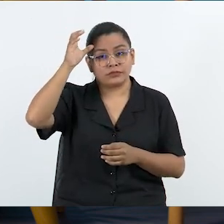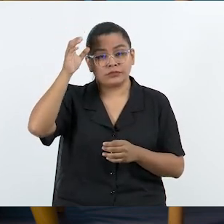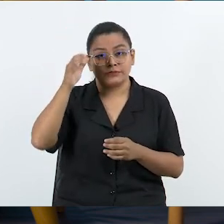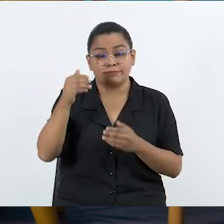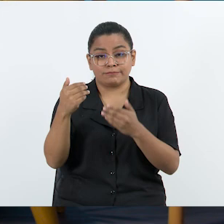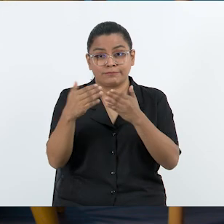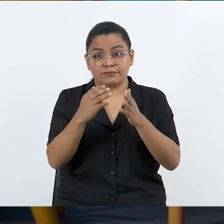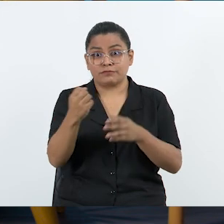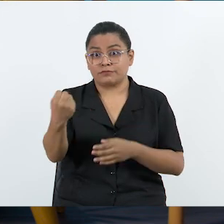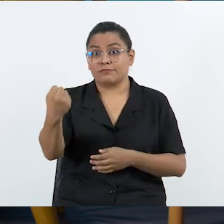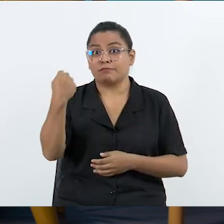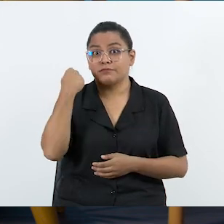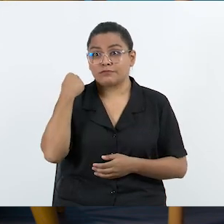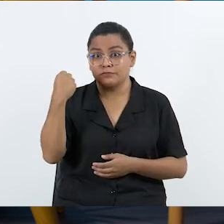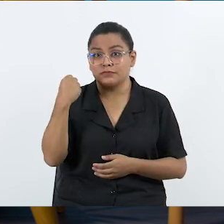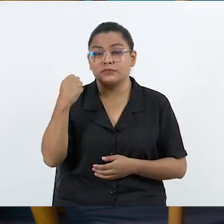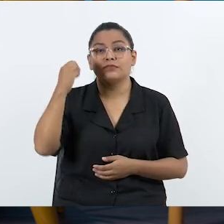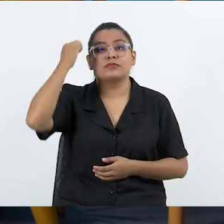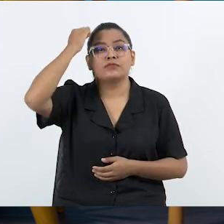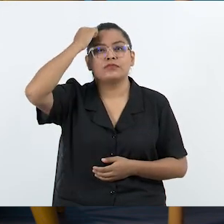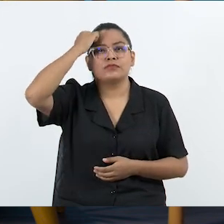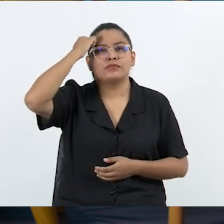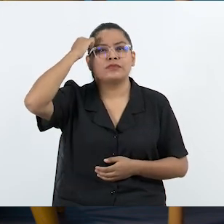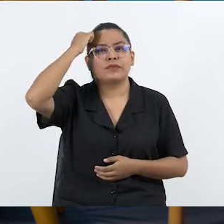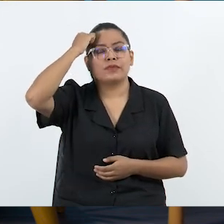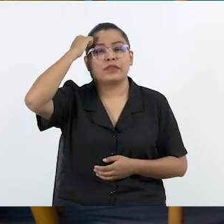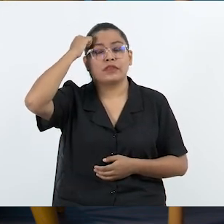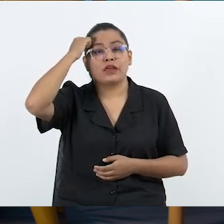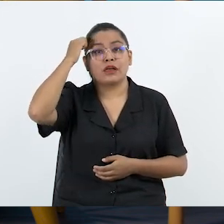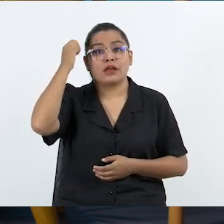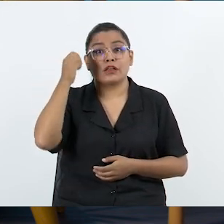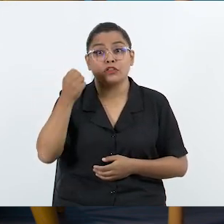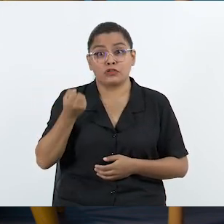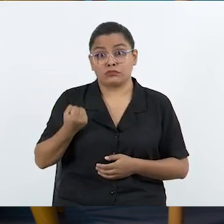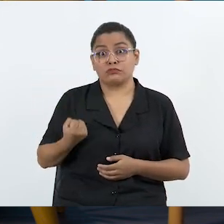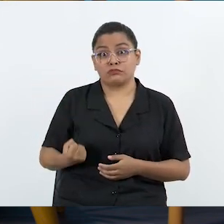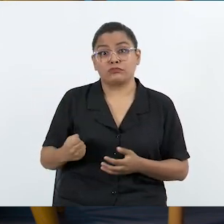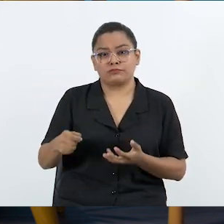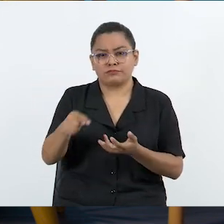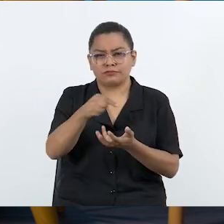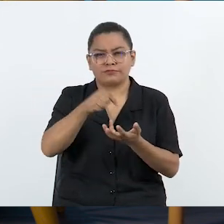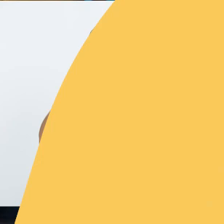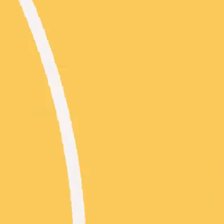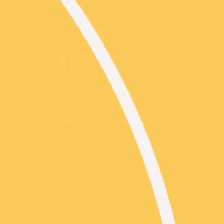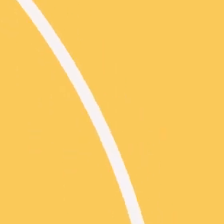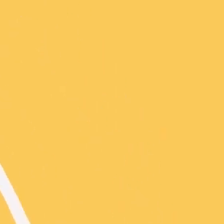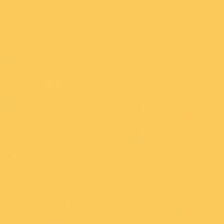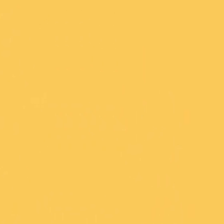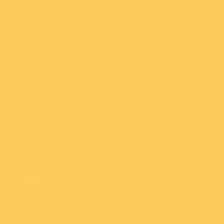información es muy importante para el aprendizaje de nuestros estudiantes. Conozcámoslos.